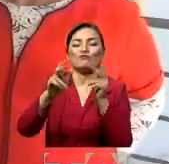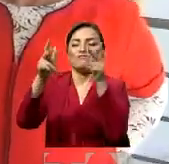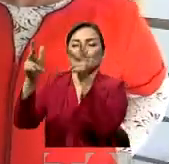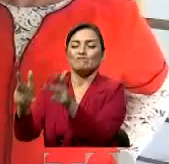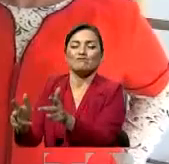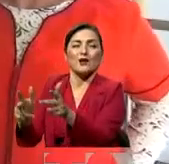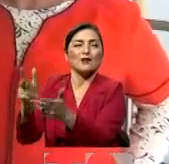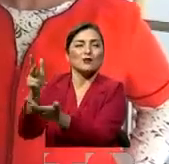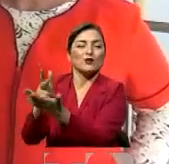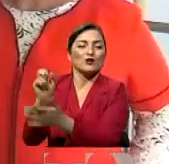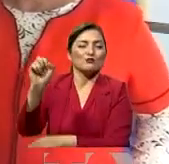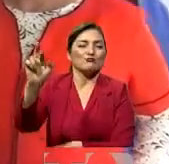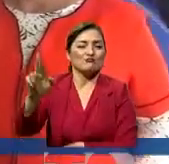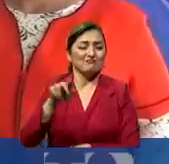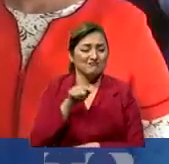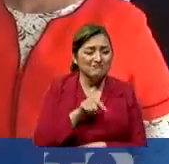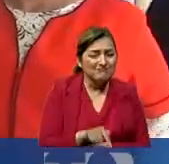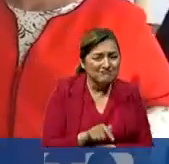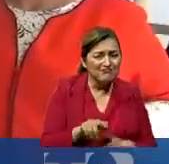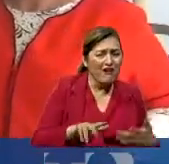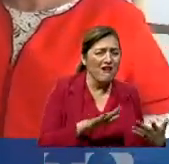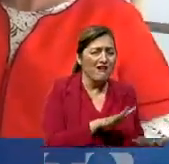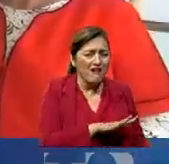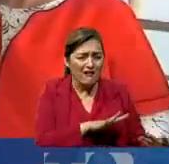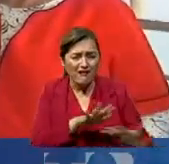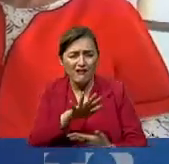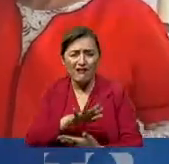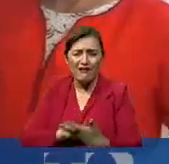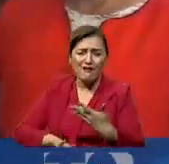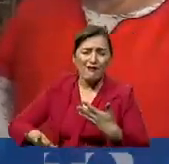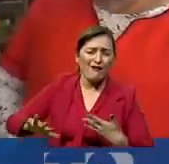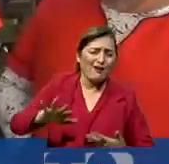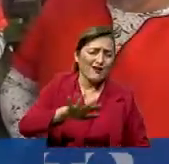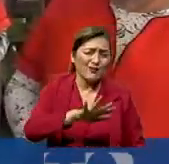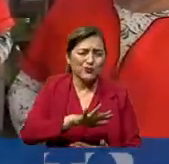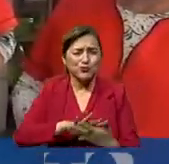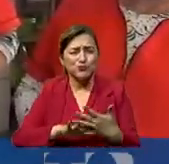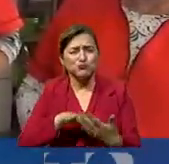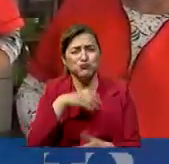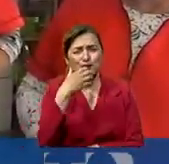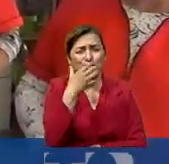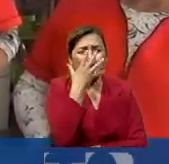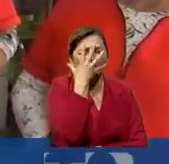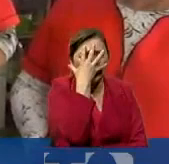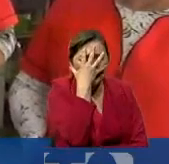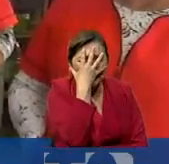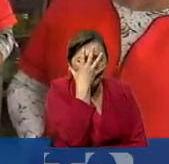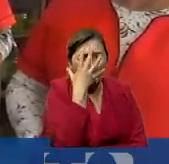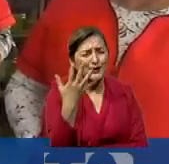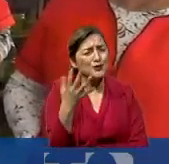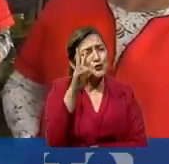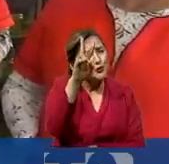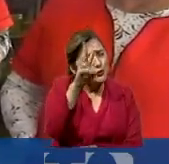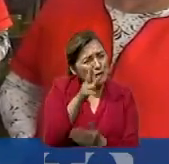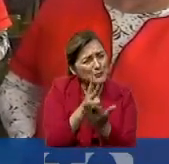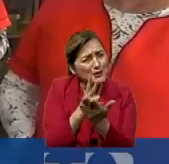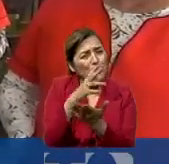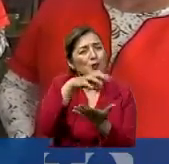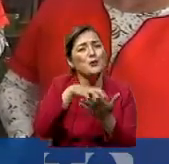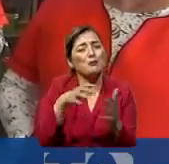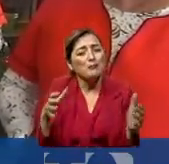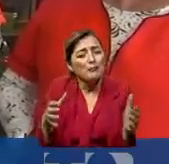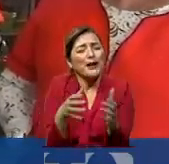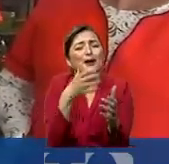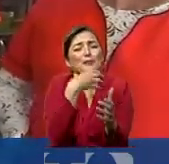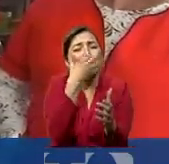Esto es un caos. Esto es una vergüenza para Ambato. Dos terminales en una provincia pequeña.